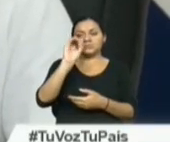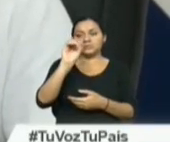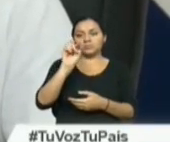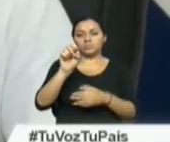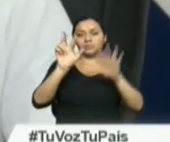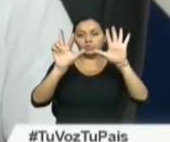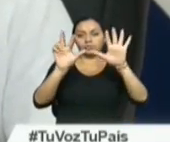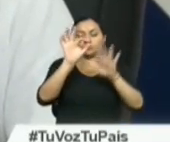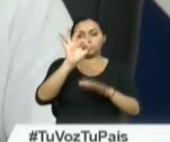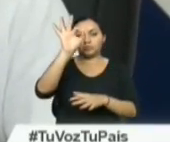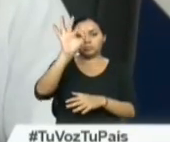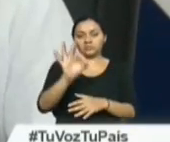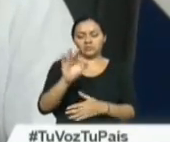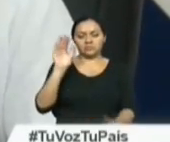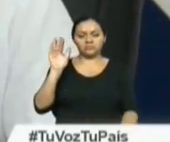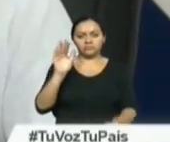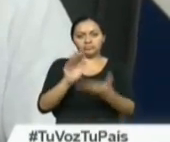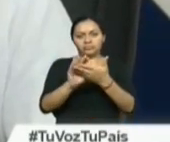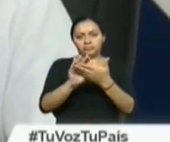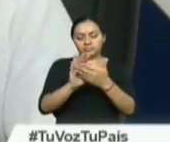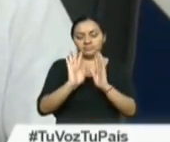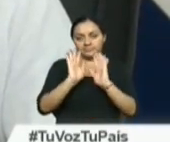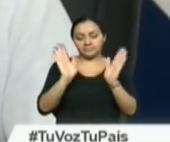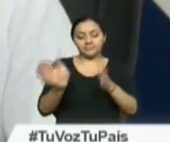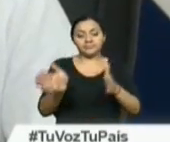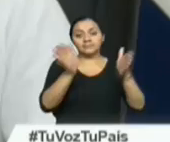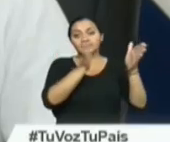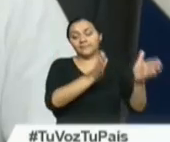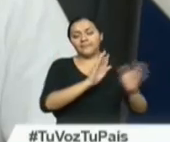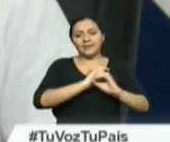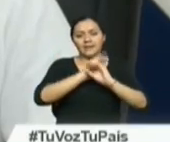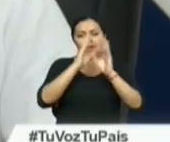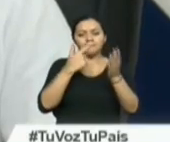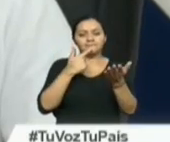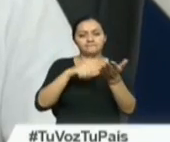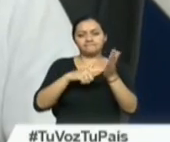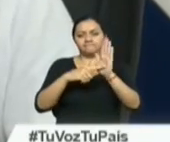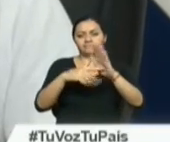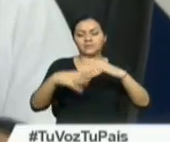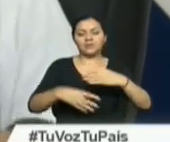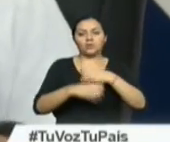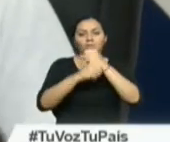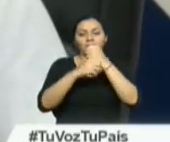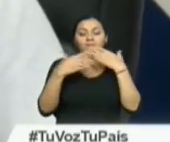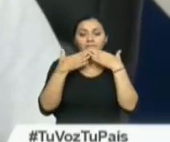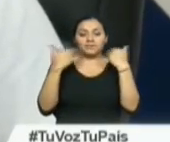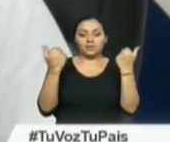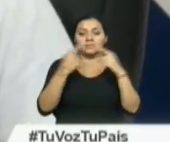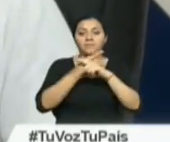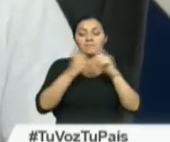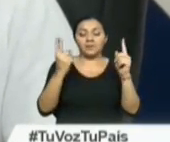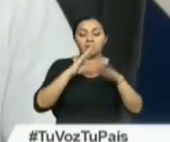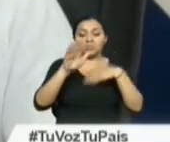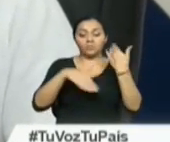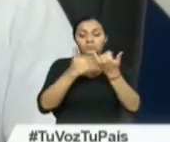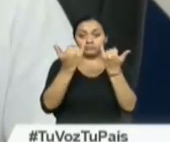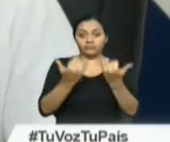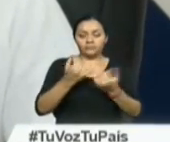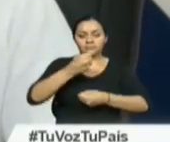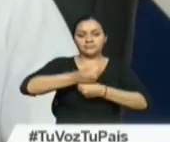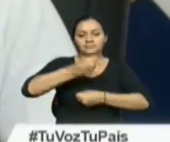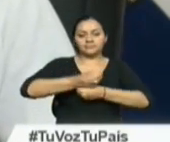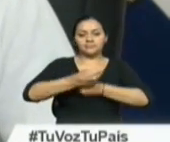0.8%, es una reducción importante. Esto es claro signo de recuperación. Y de hecho, el mercado de trabajo